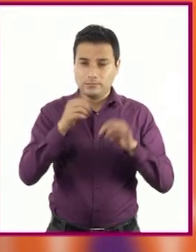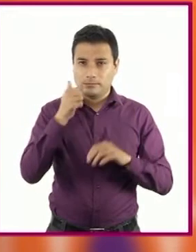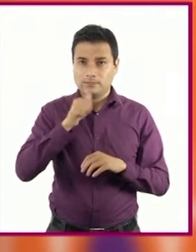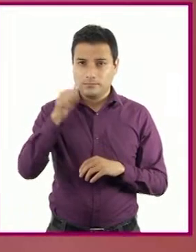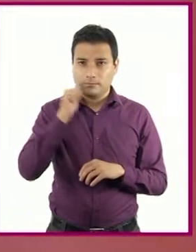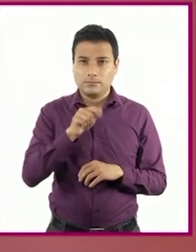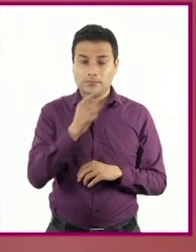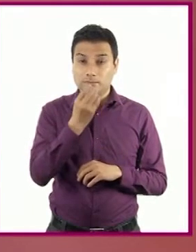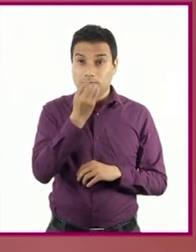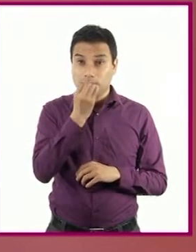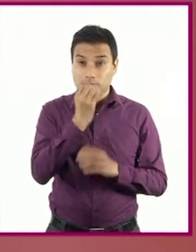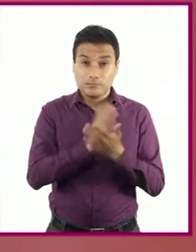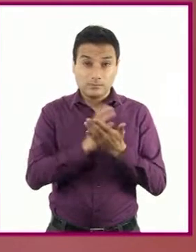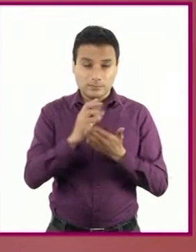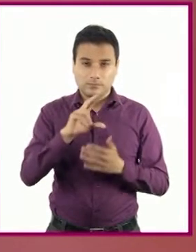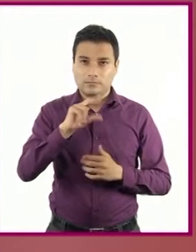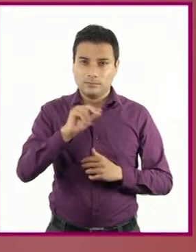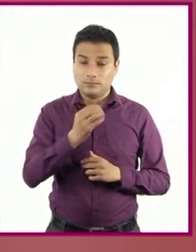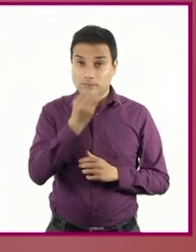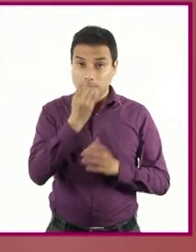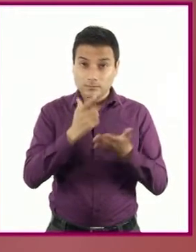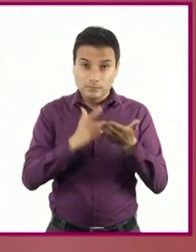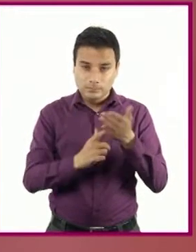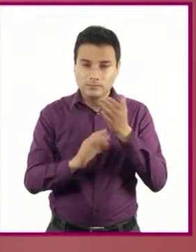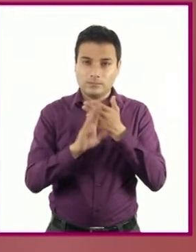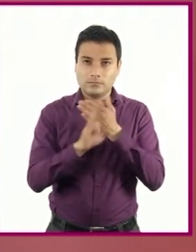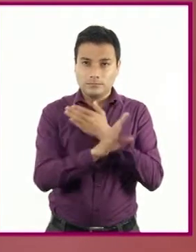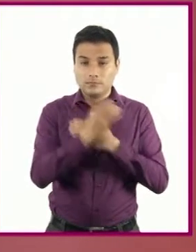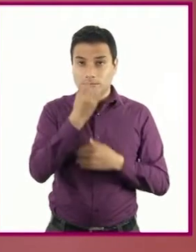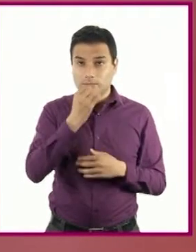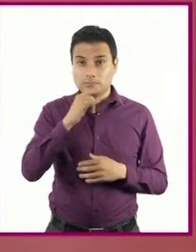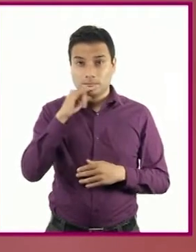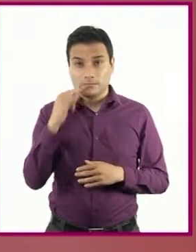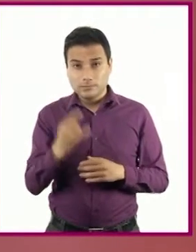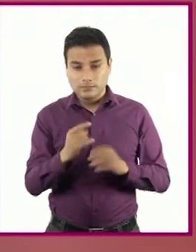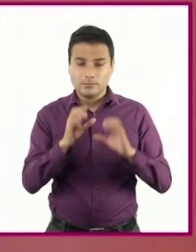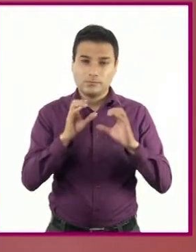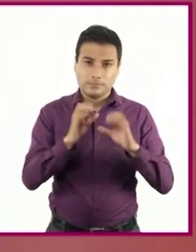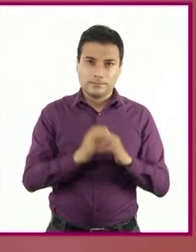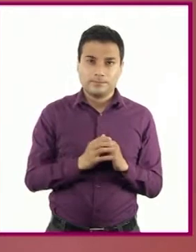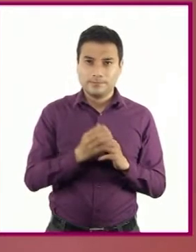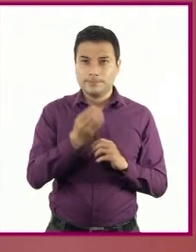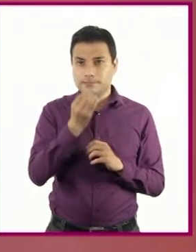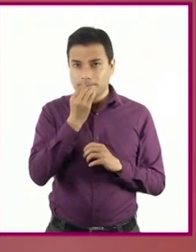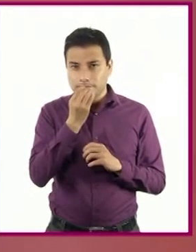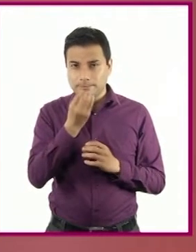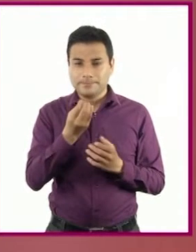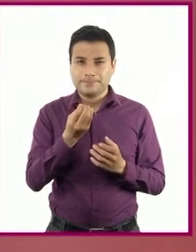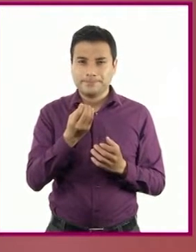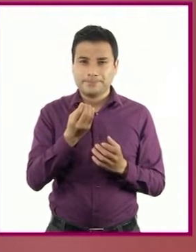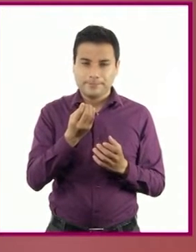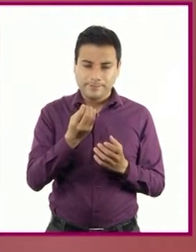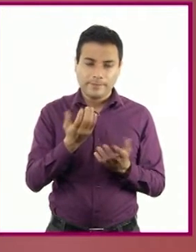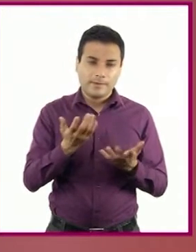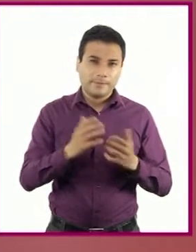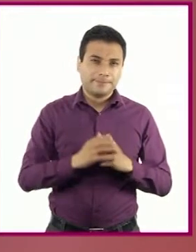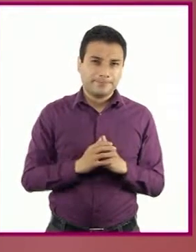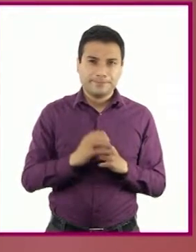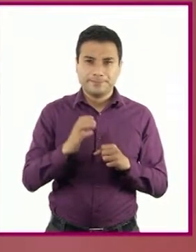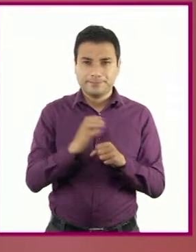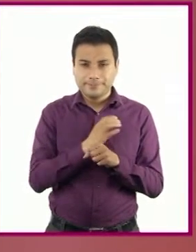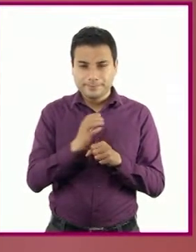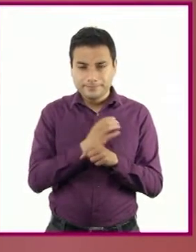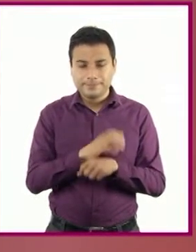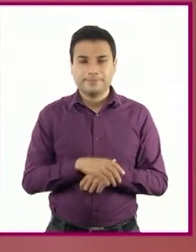exceso, evitar alimentos grasosos, comidas picantes y condimentadas, bebidas que contienen cafeína,